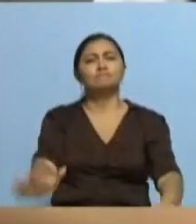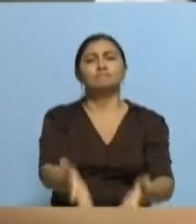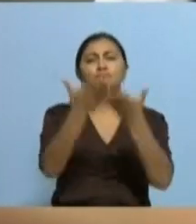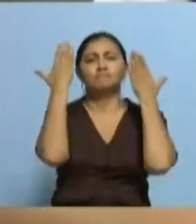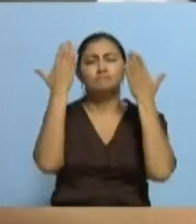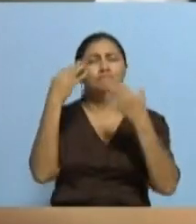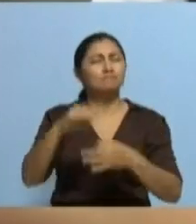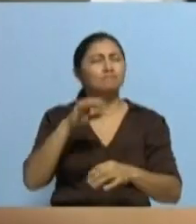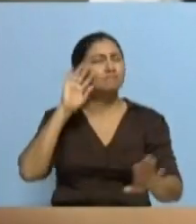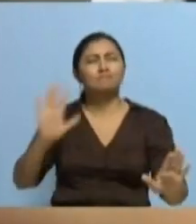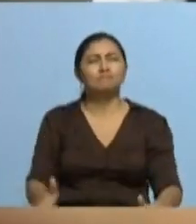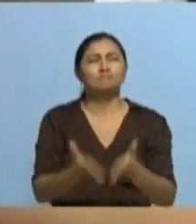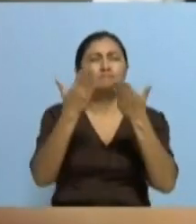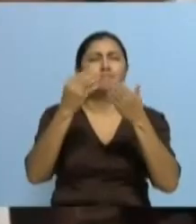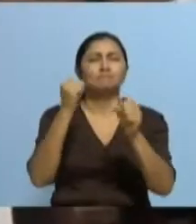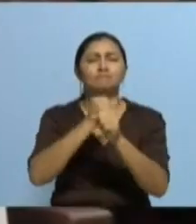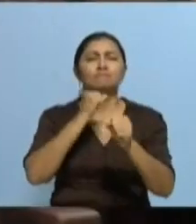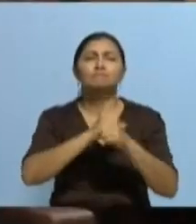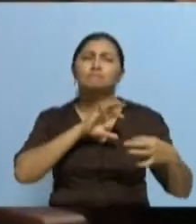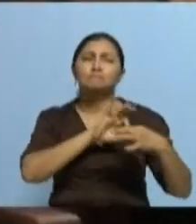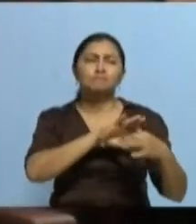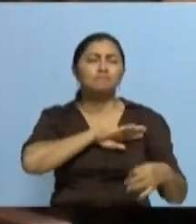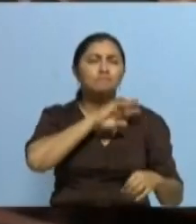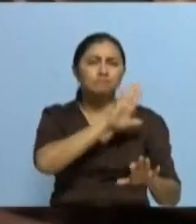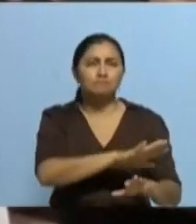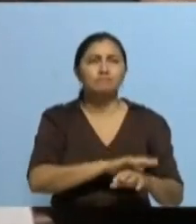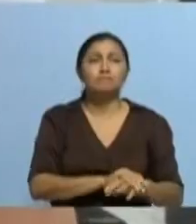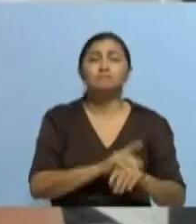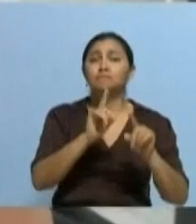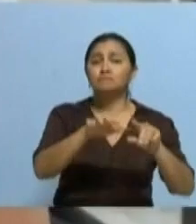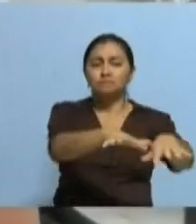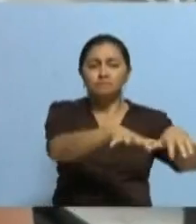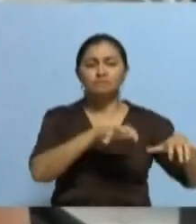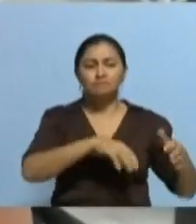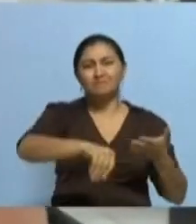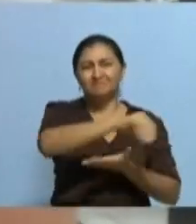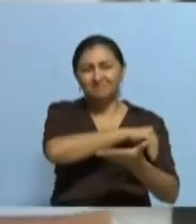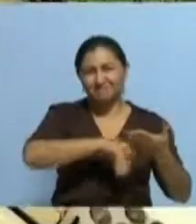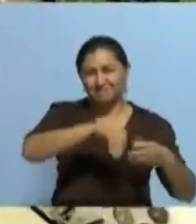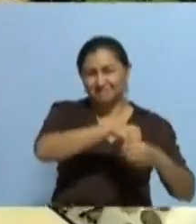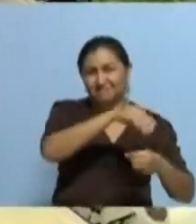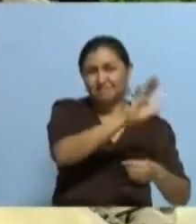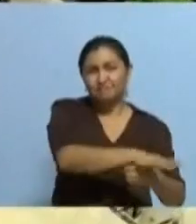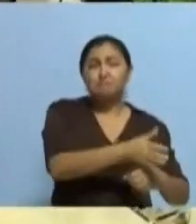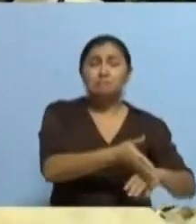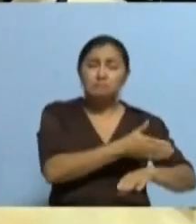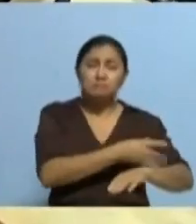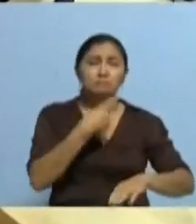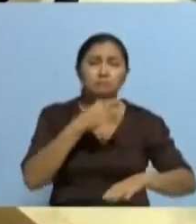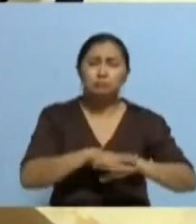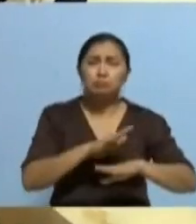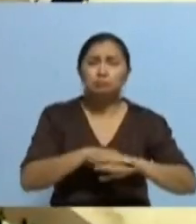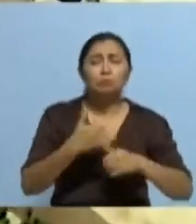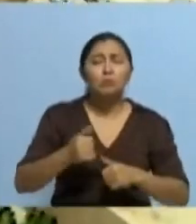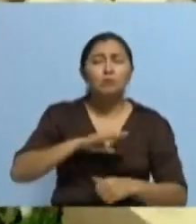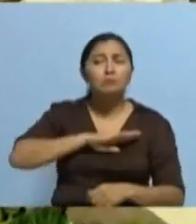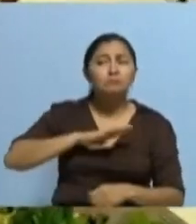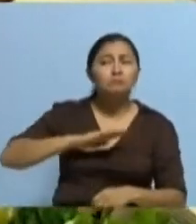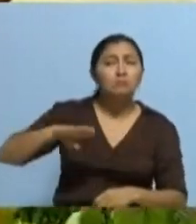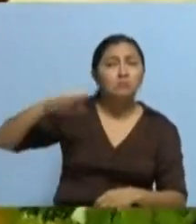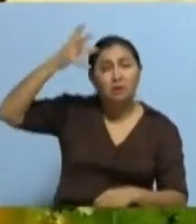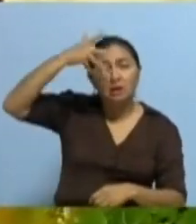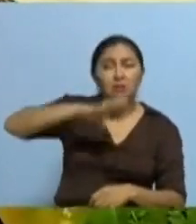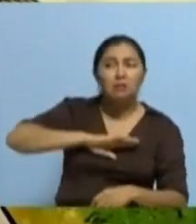dispuestos a trabajar de la mano con Jaime Pumarejo. Entre tanto, los diputados del Atlántico aseguraron que aunque valoran el liderazgo del alcalde de